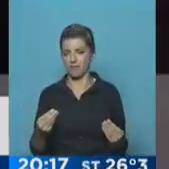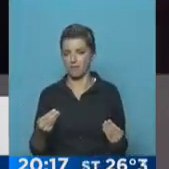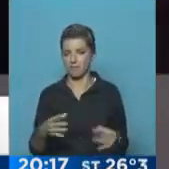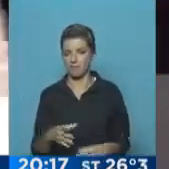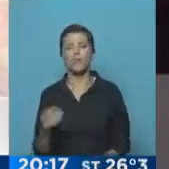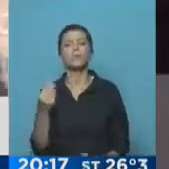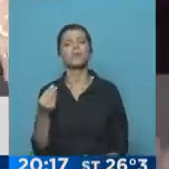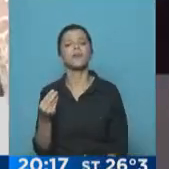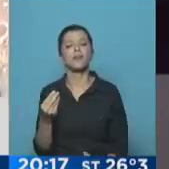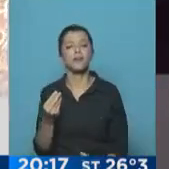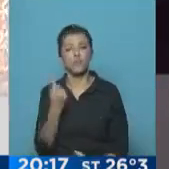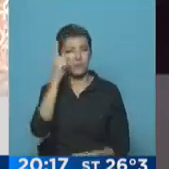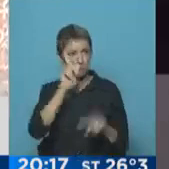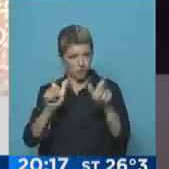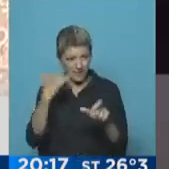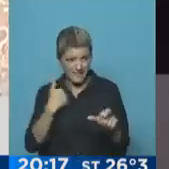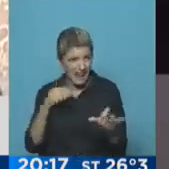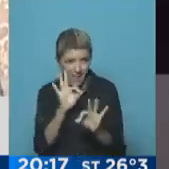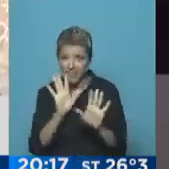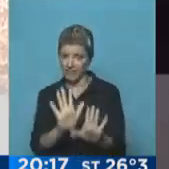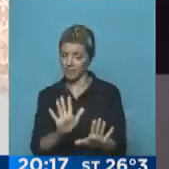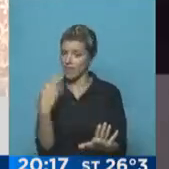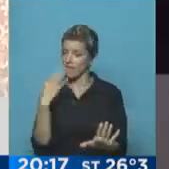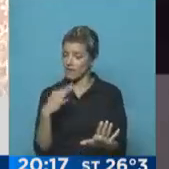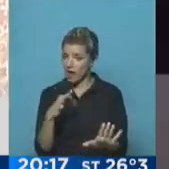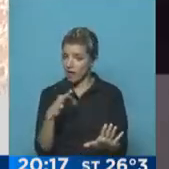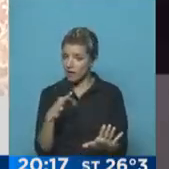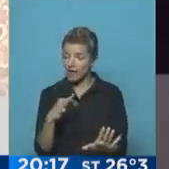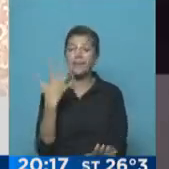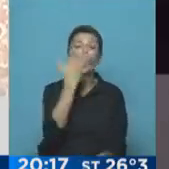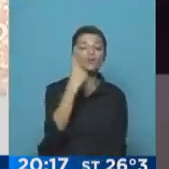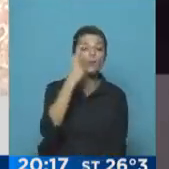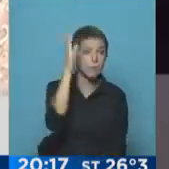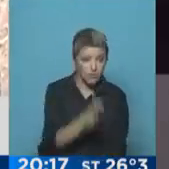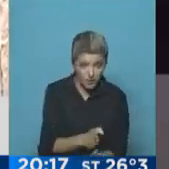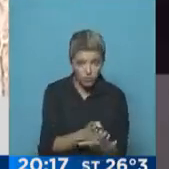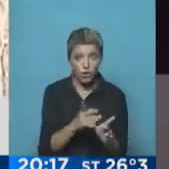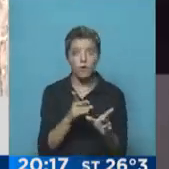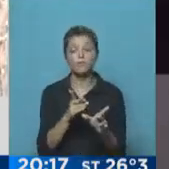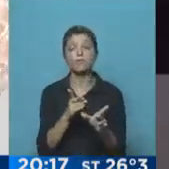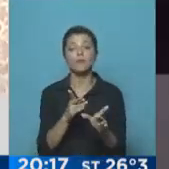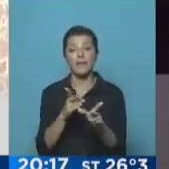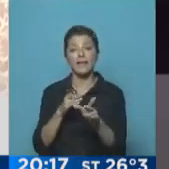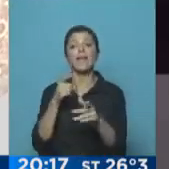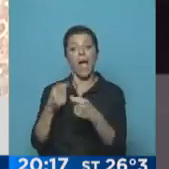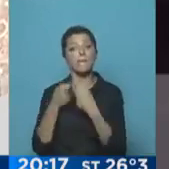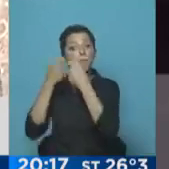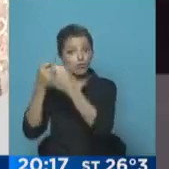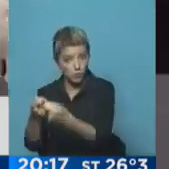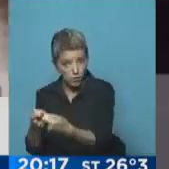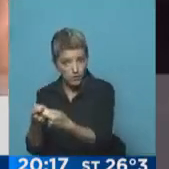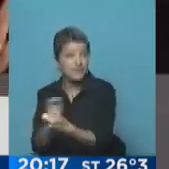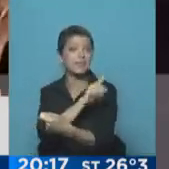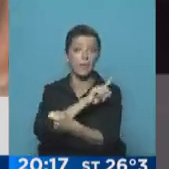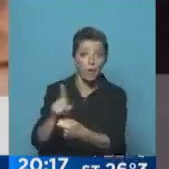no lo merecía ningún argentino, ni el 51% que los votó,